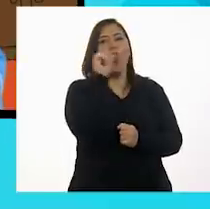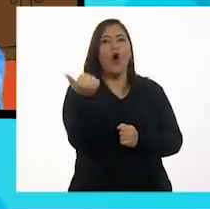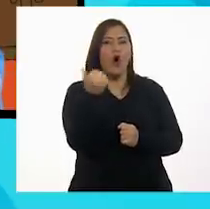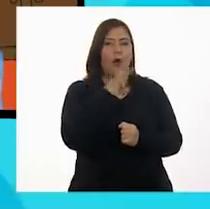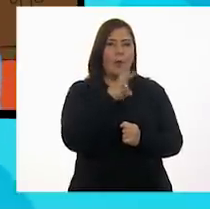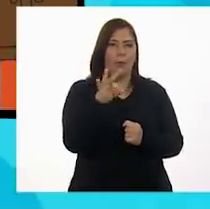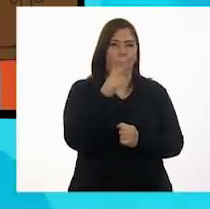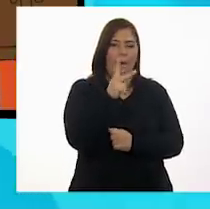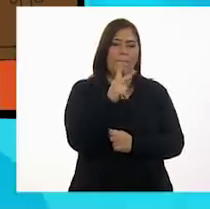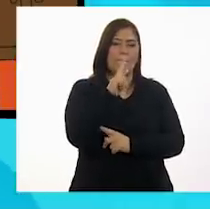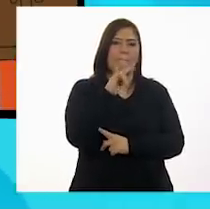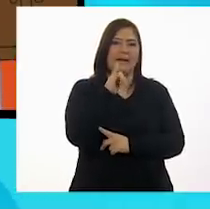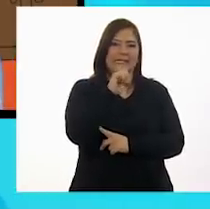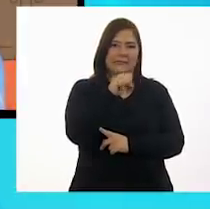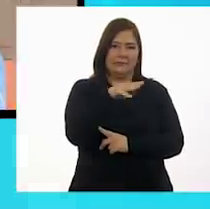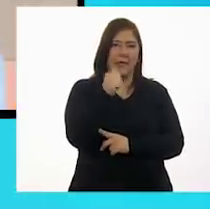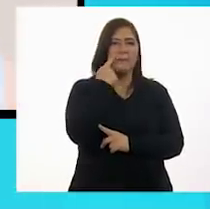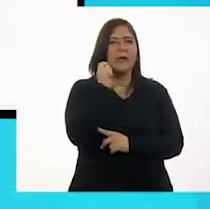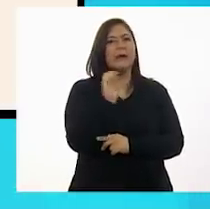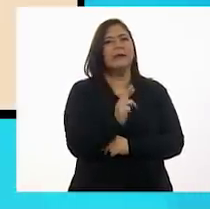recordar qué forma tienen sus caras.